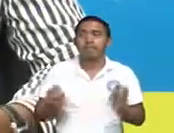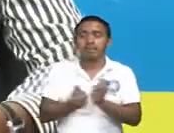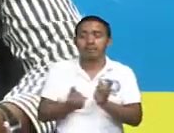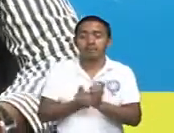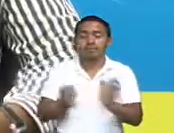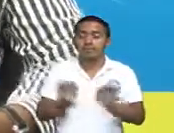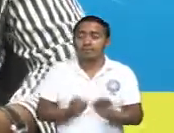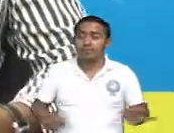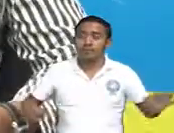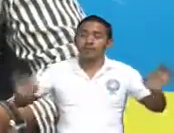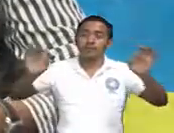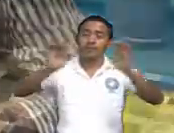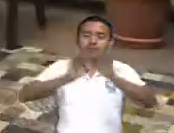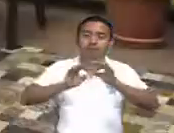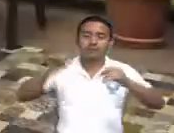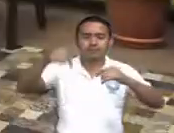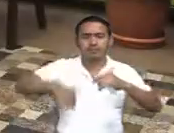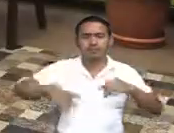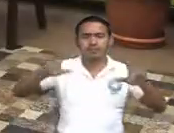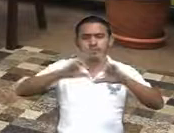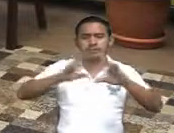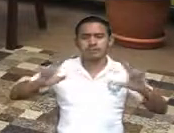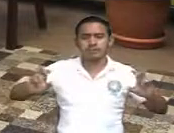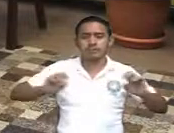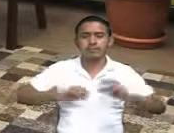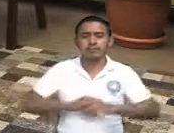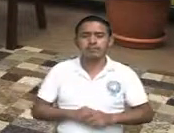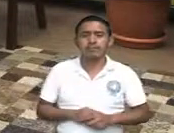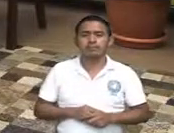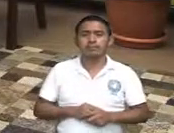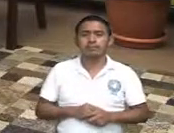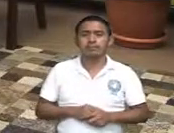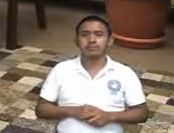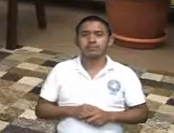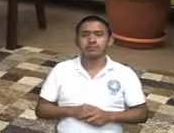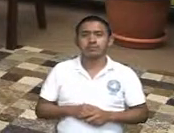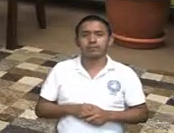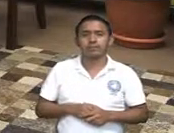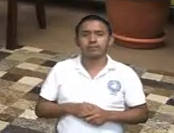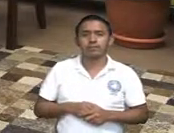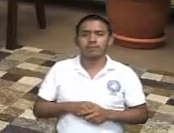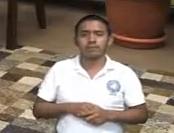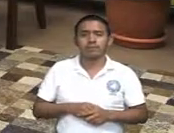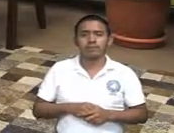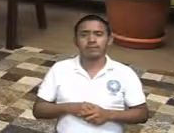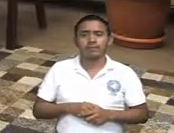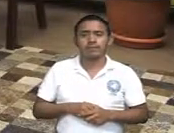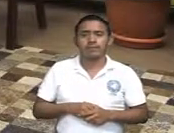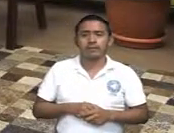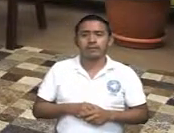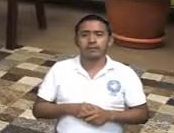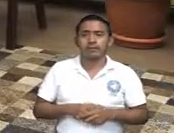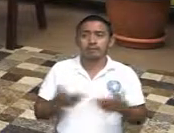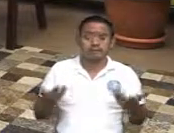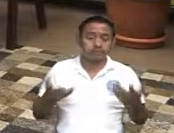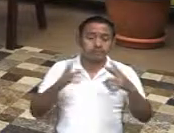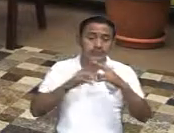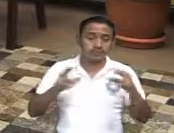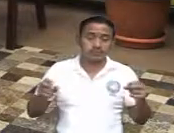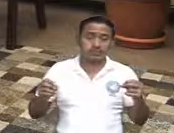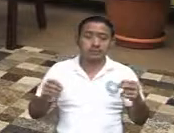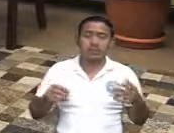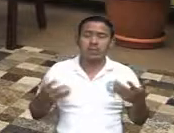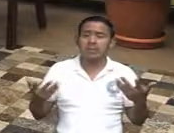caso porque fíjate que en nuestro país ésta está muy estás virgen prácticamente